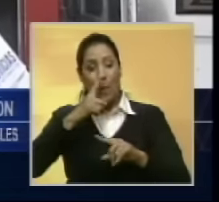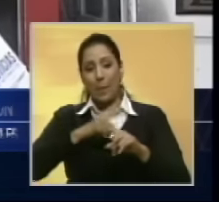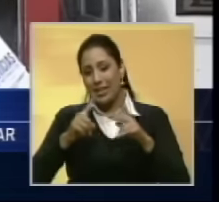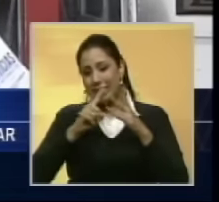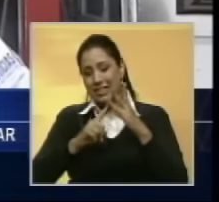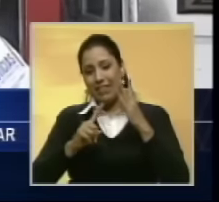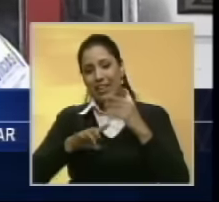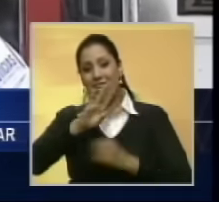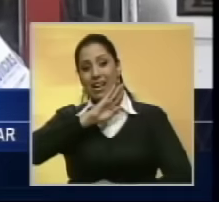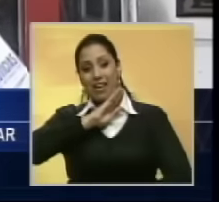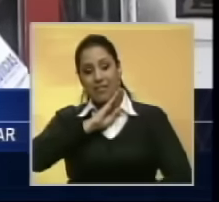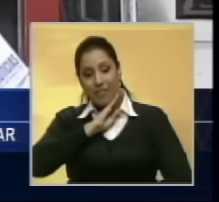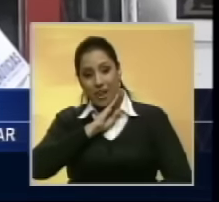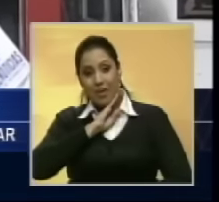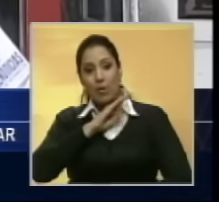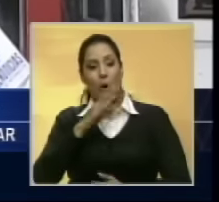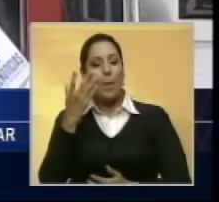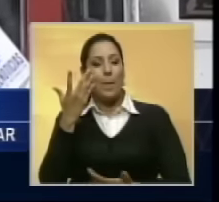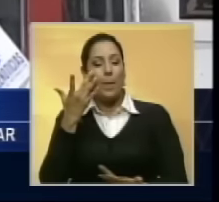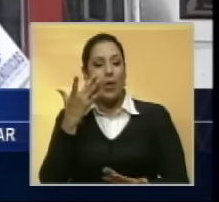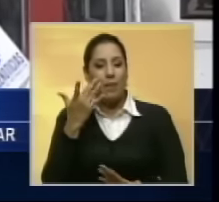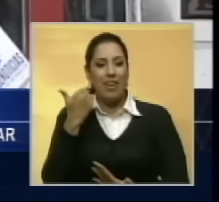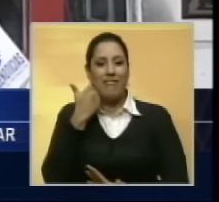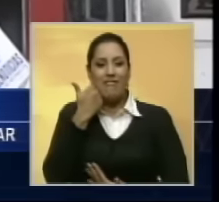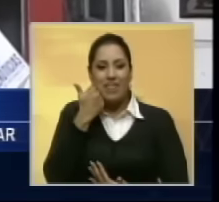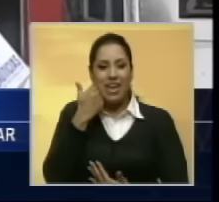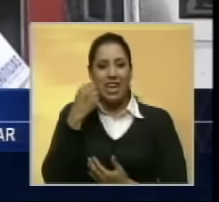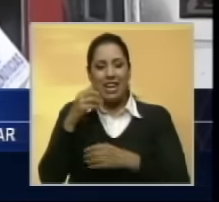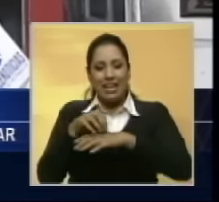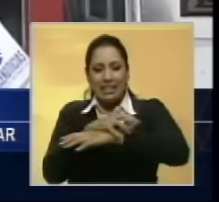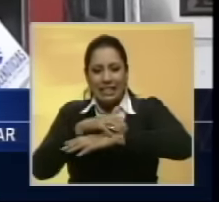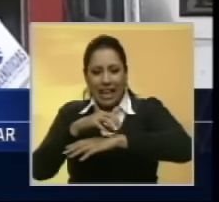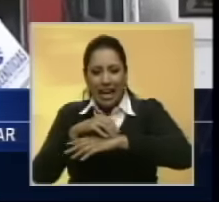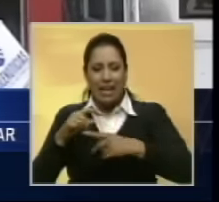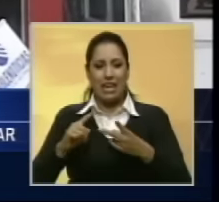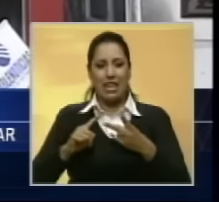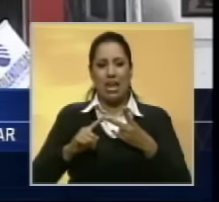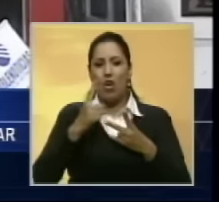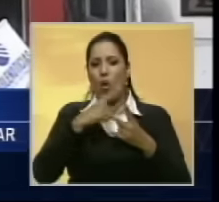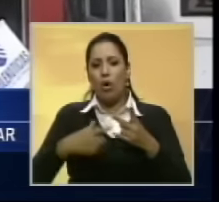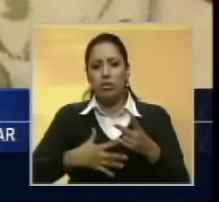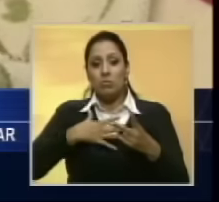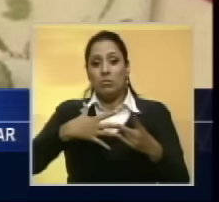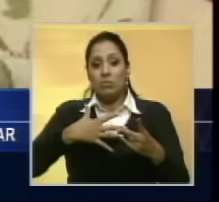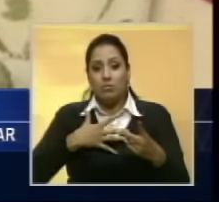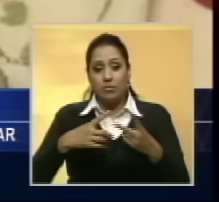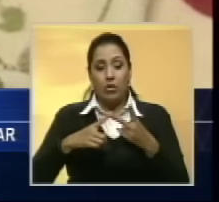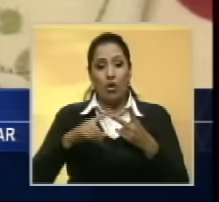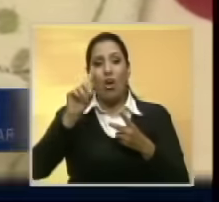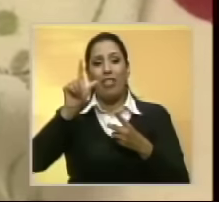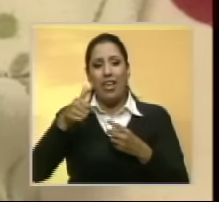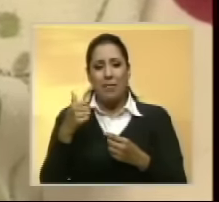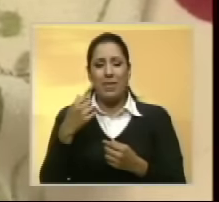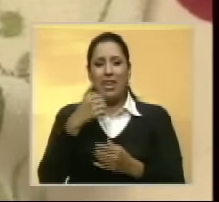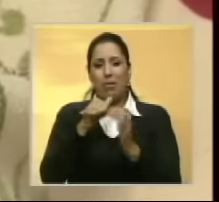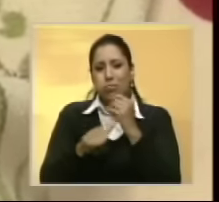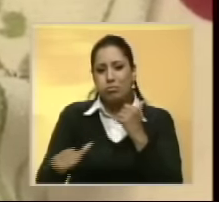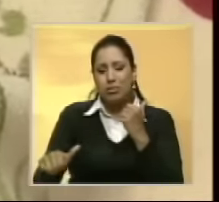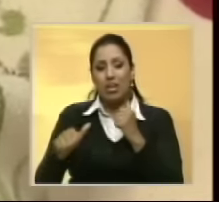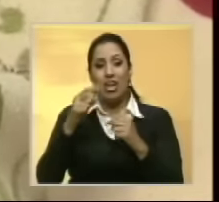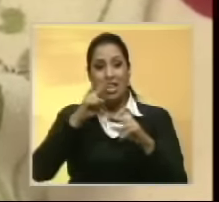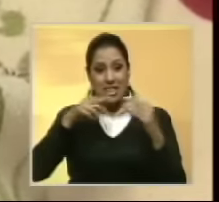diferentes patologías, es decir, patologías de enfermedades dermatológicas, enfermedades respiratorias, gastrointestinales.